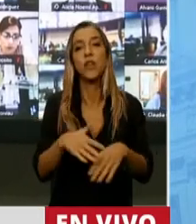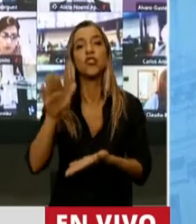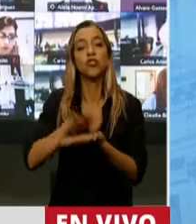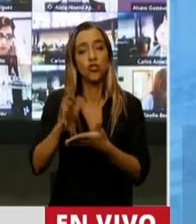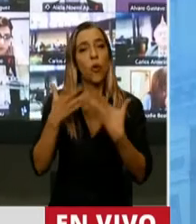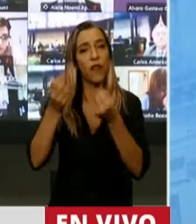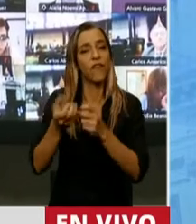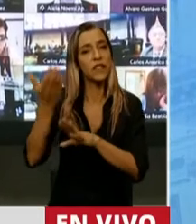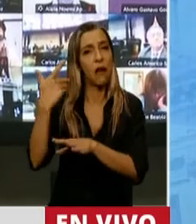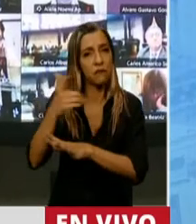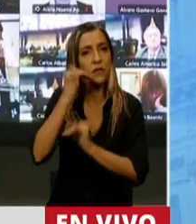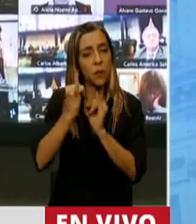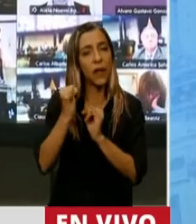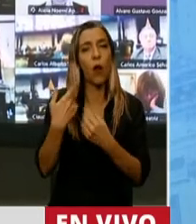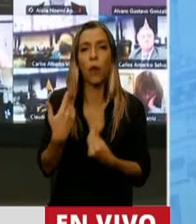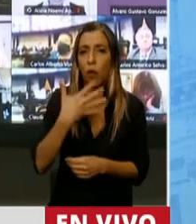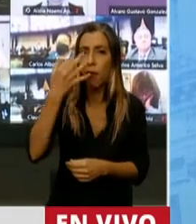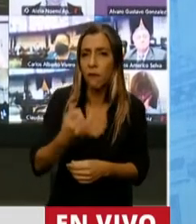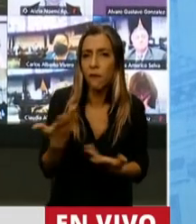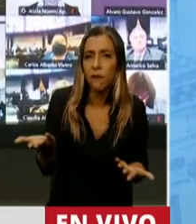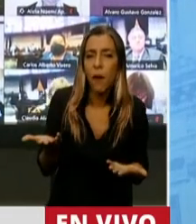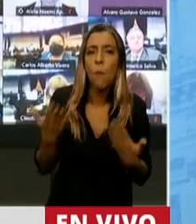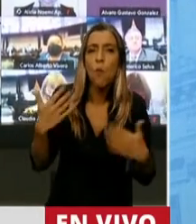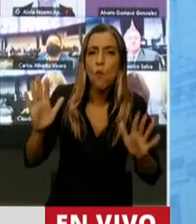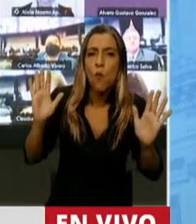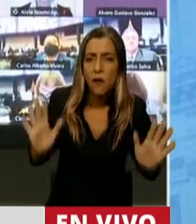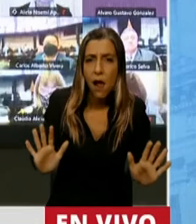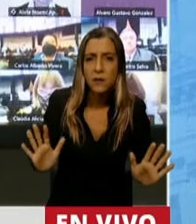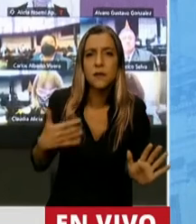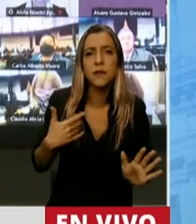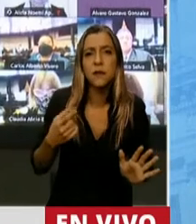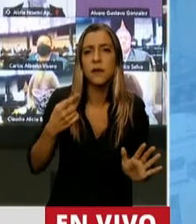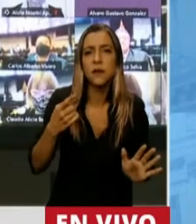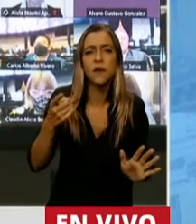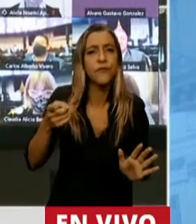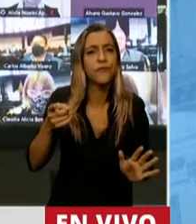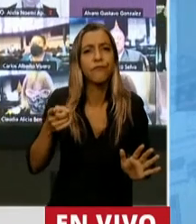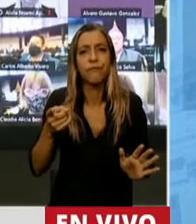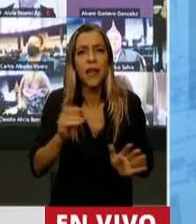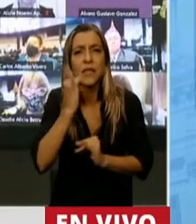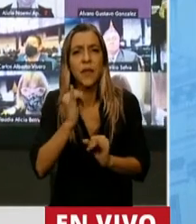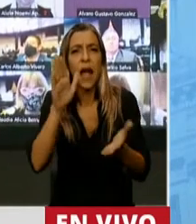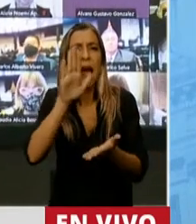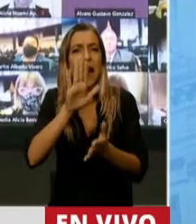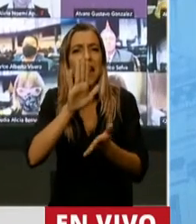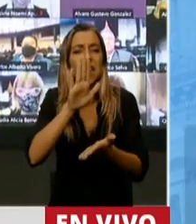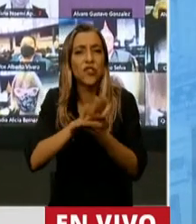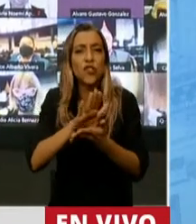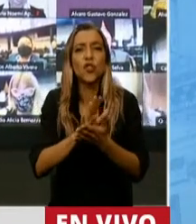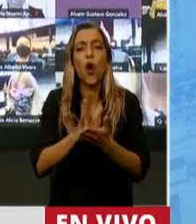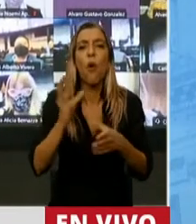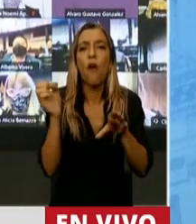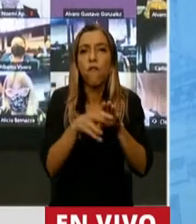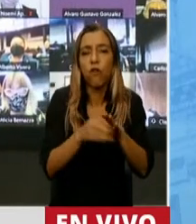Pero ¿se puede ser políticamente tan avaro para no mencionar ni el Fondo de la Defensa, que ha sido promulgado